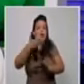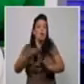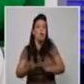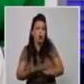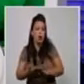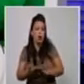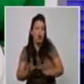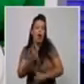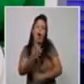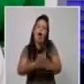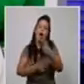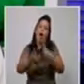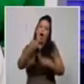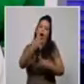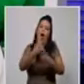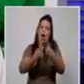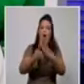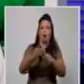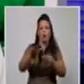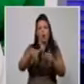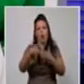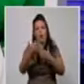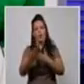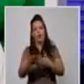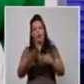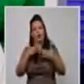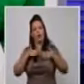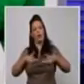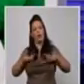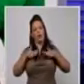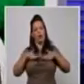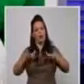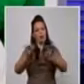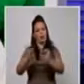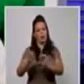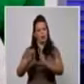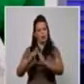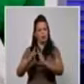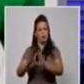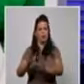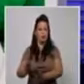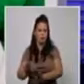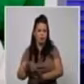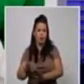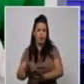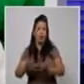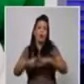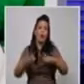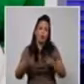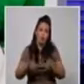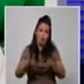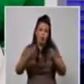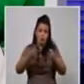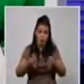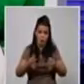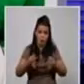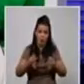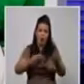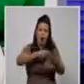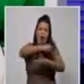descanso para que pueda su recuperación. Y eso es lo que permite que el personal se vaya oxigenando,